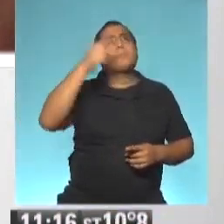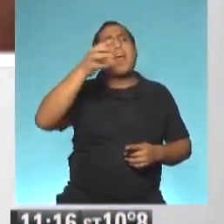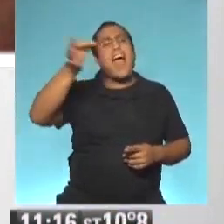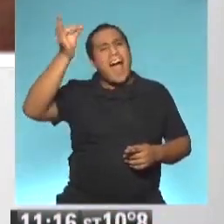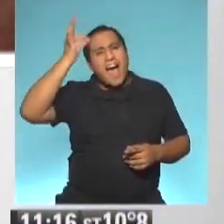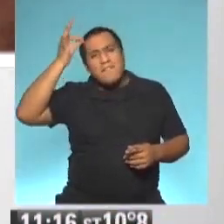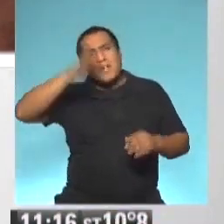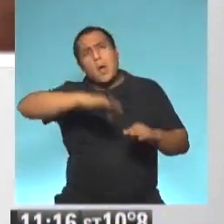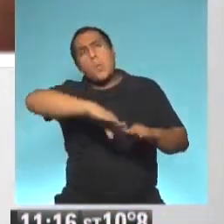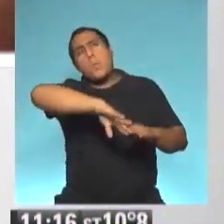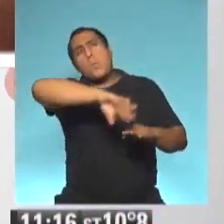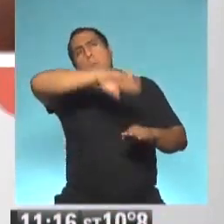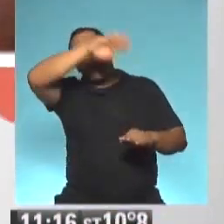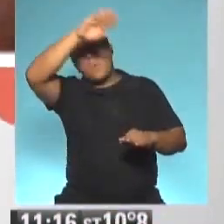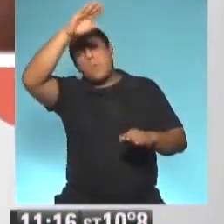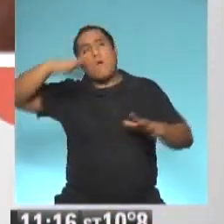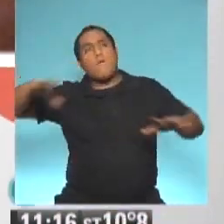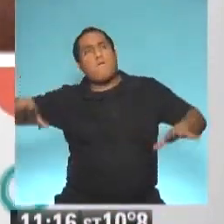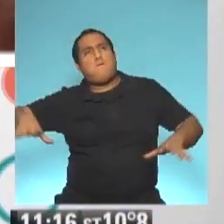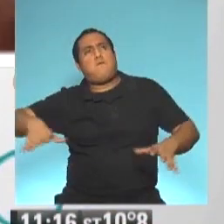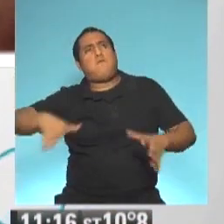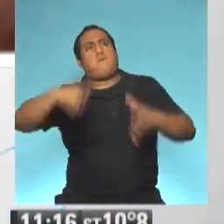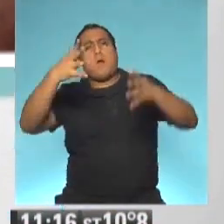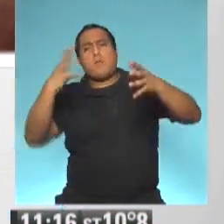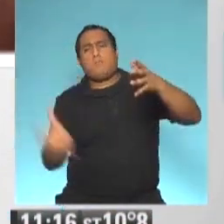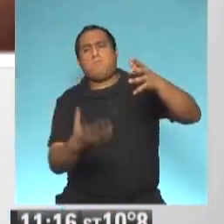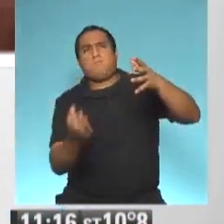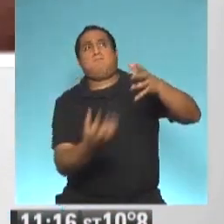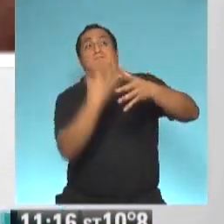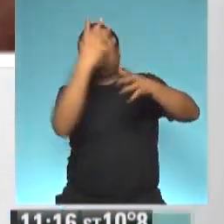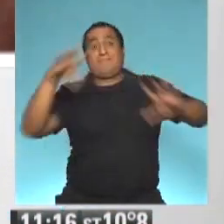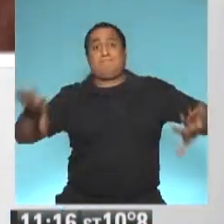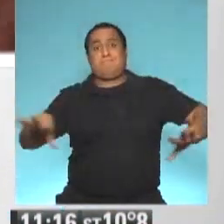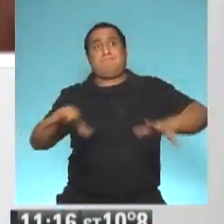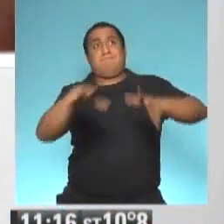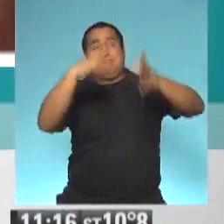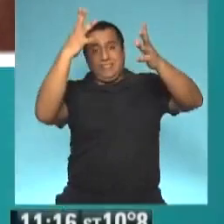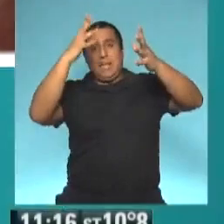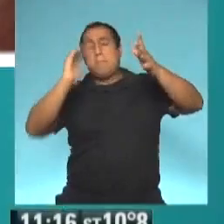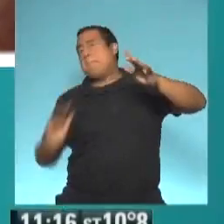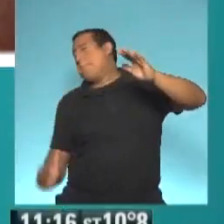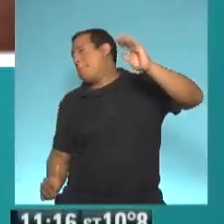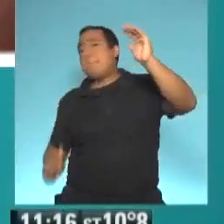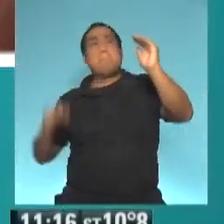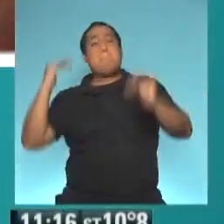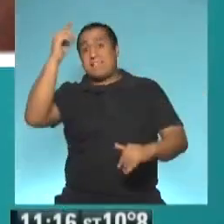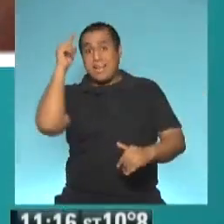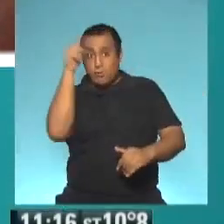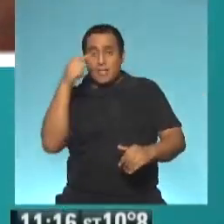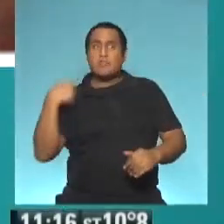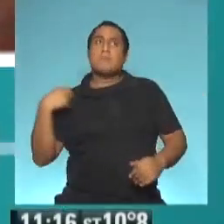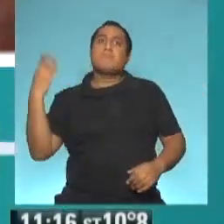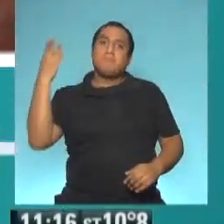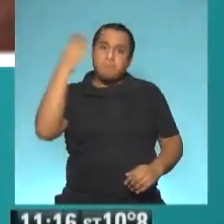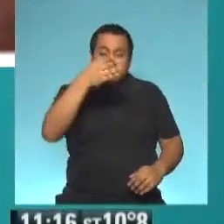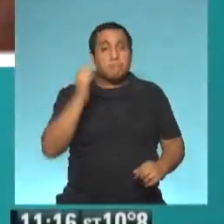la montaña, en el volcán más alto de África, que es el Kilimanjaro, y la verdad